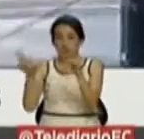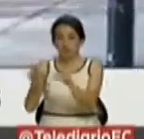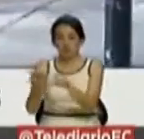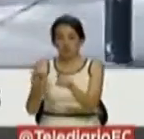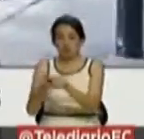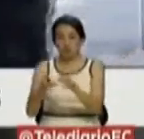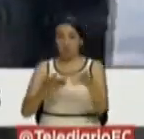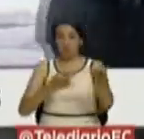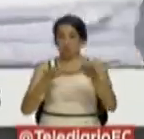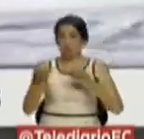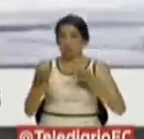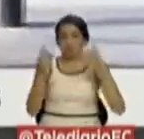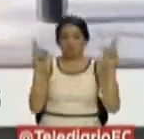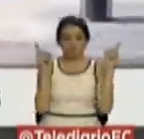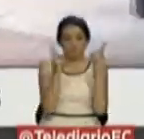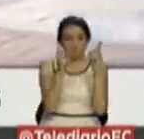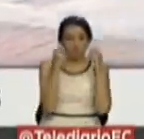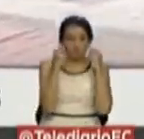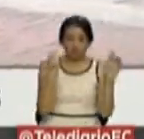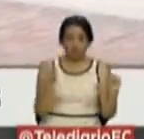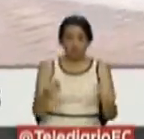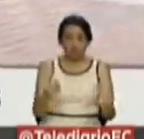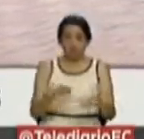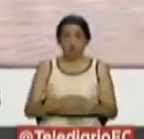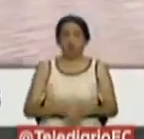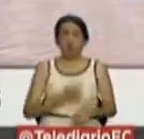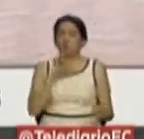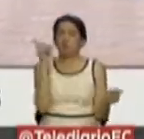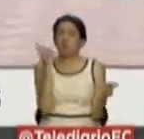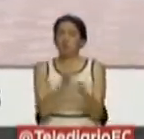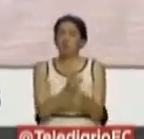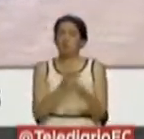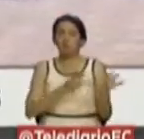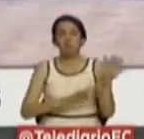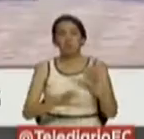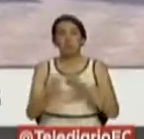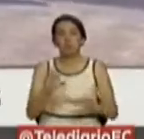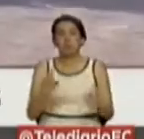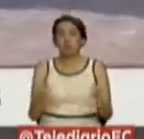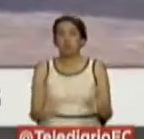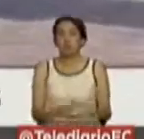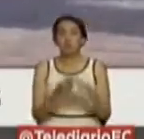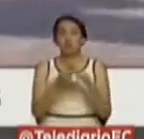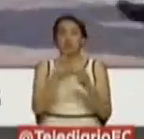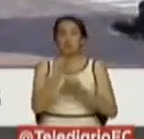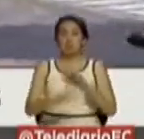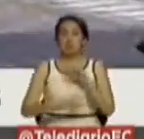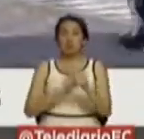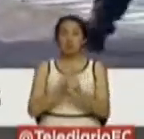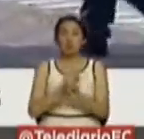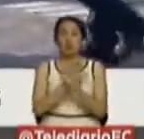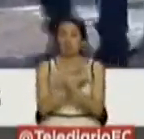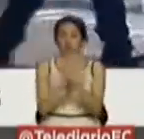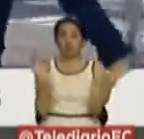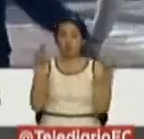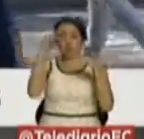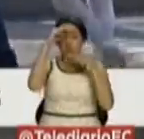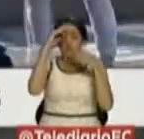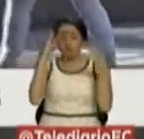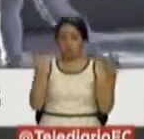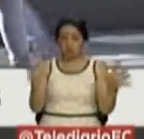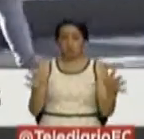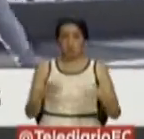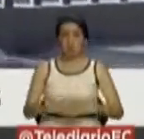encontrado con situaciones ya? Realmente hemos tenido un inicio de año muy bueno. Hasta el momento no tenemos ningún tipo